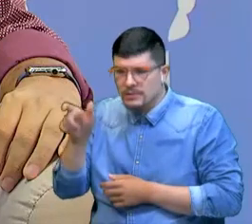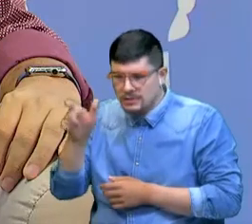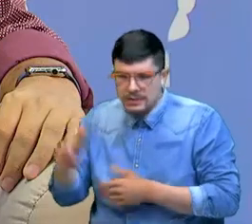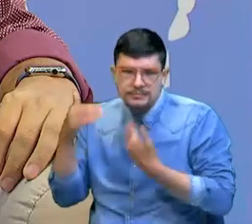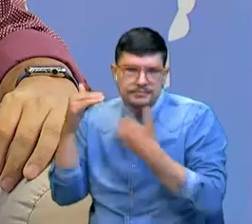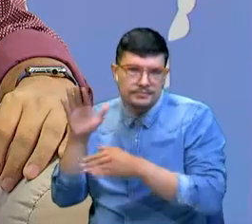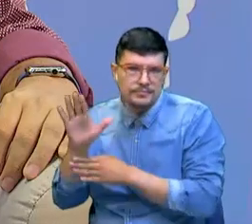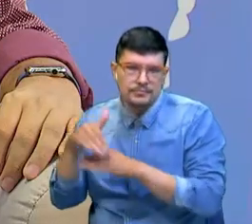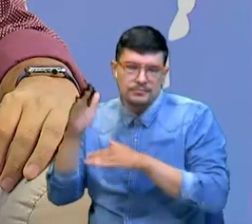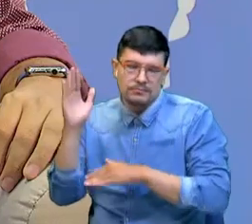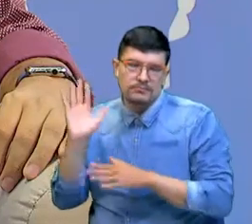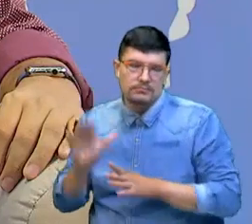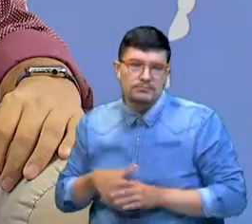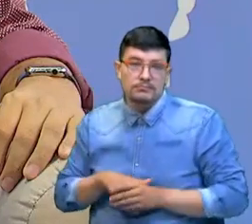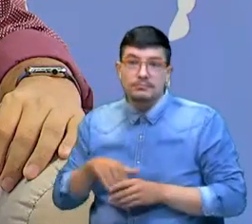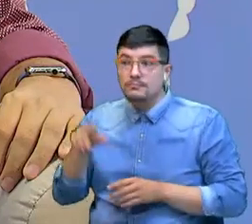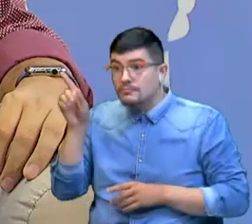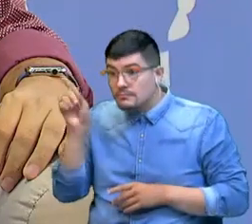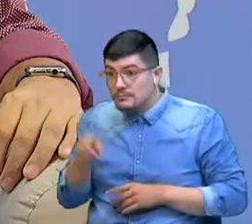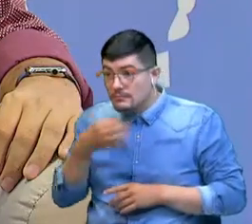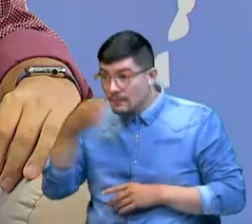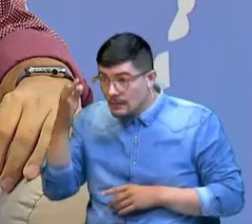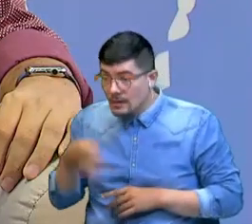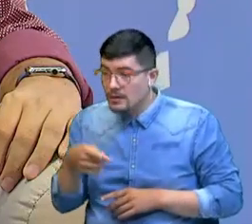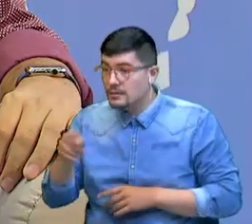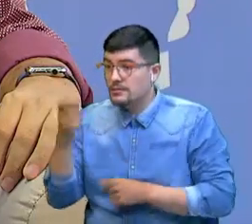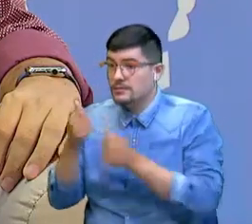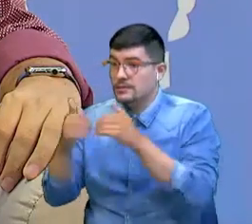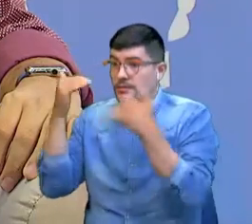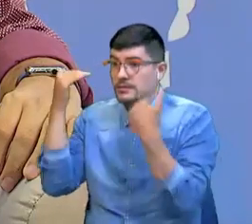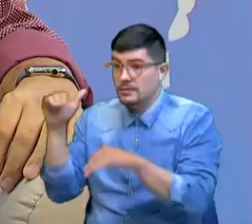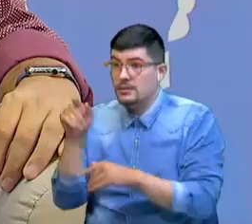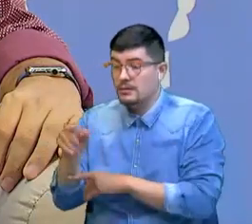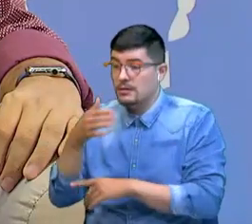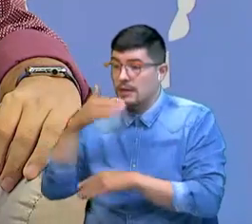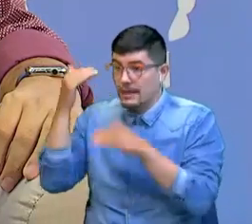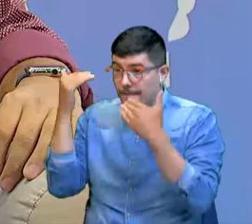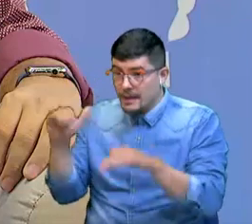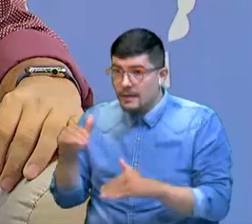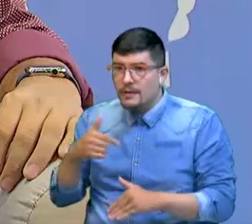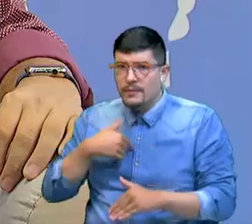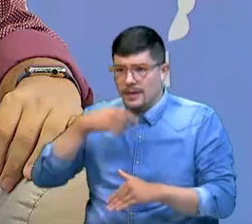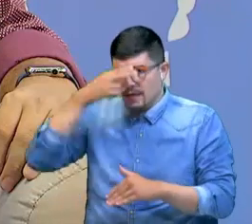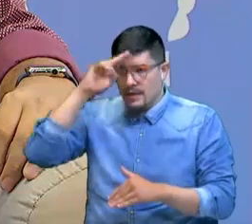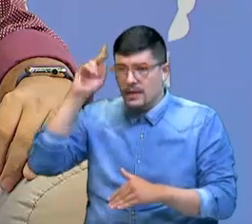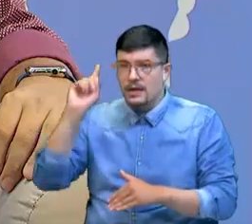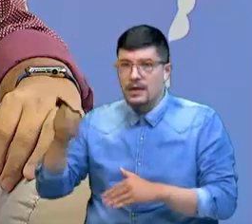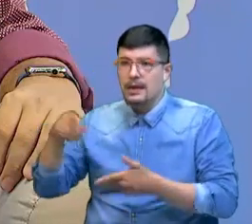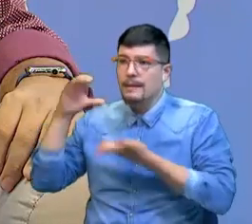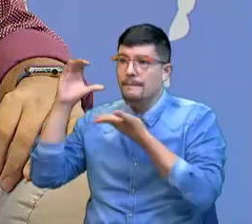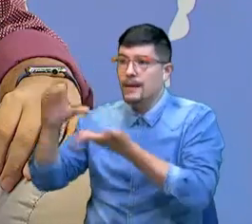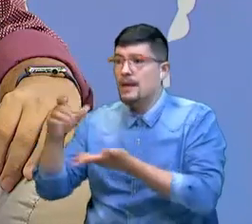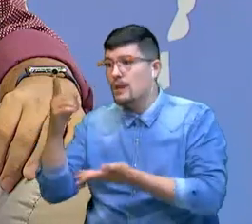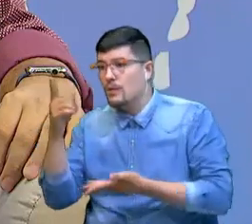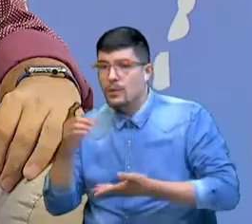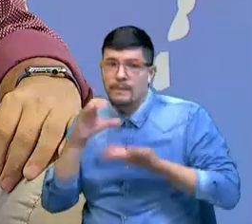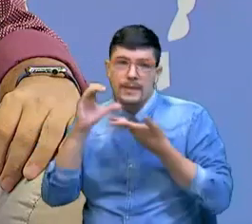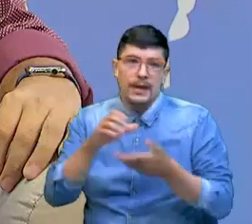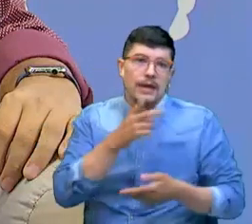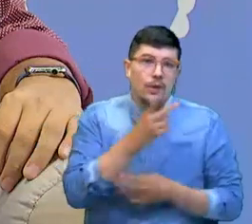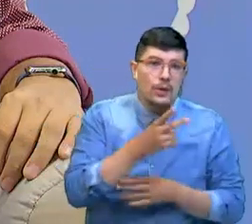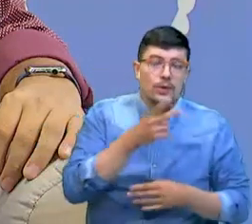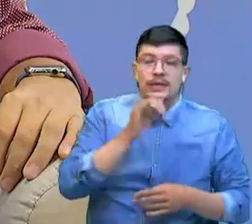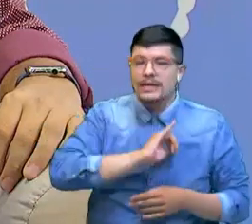salario es superior. Uh-huh. Si realmente el salario corresponde al mínimo, desde mi interpretación, pague el uno o pague el otro la